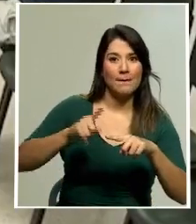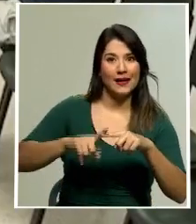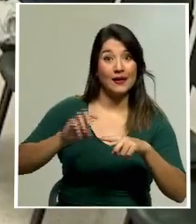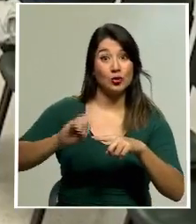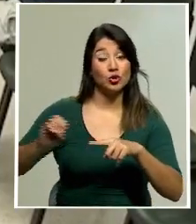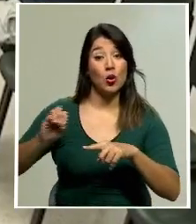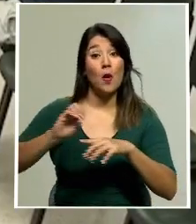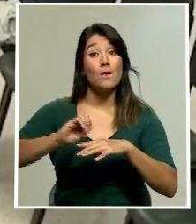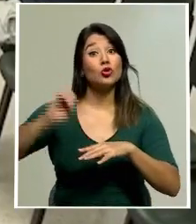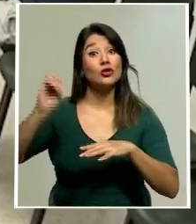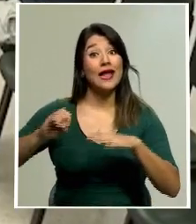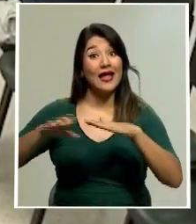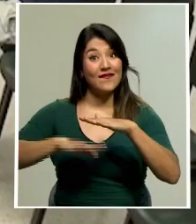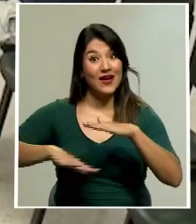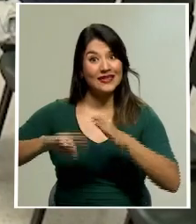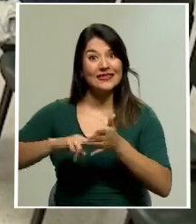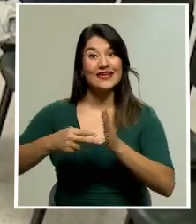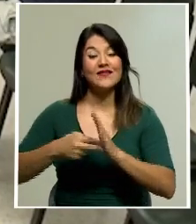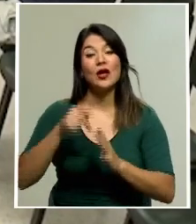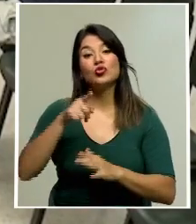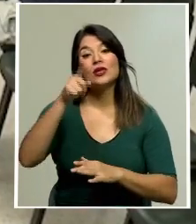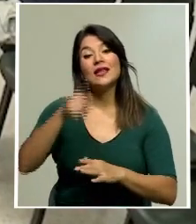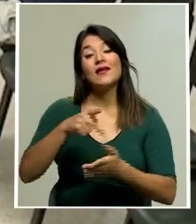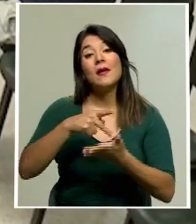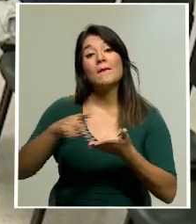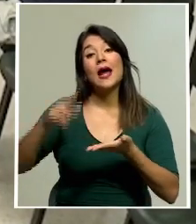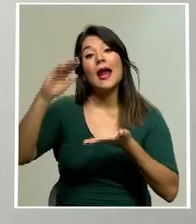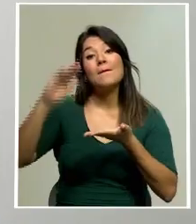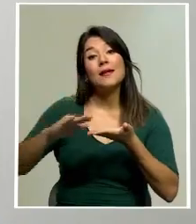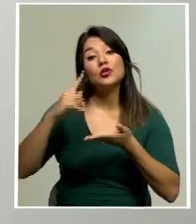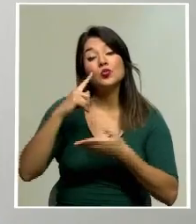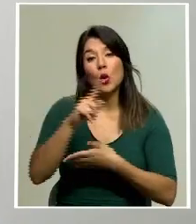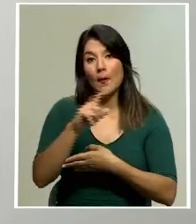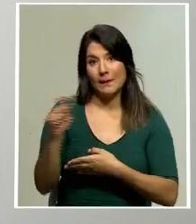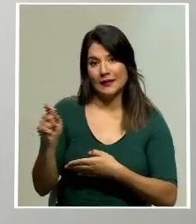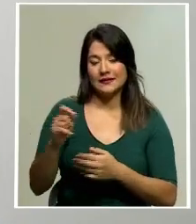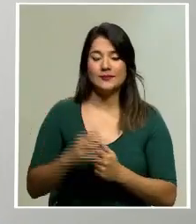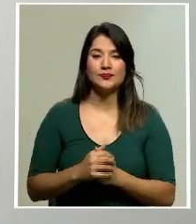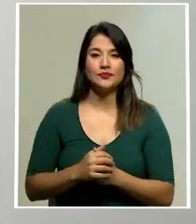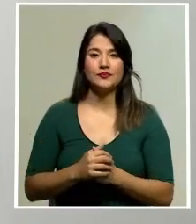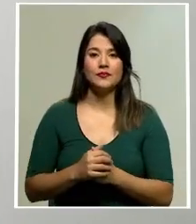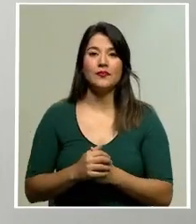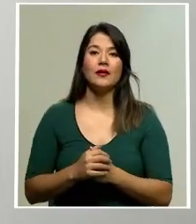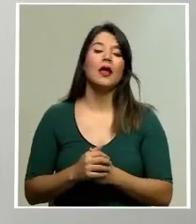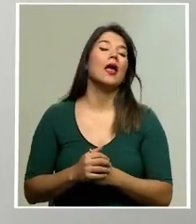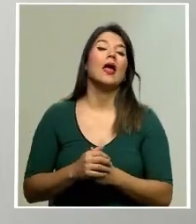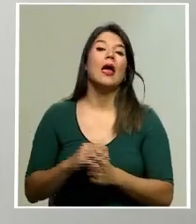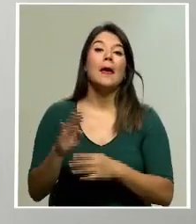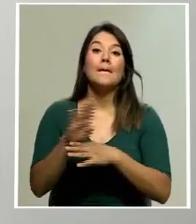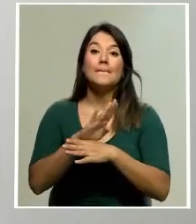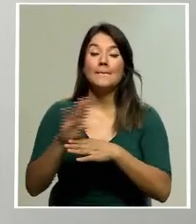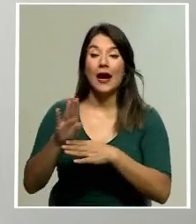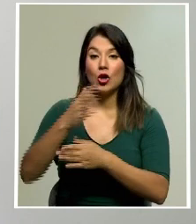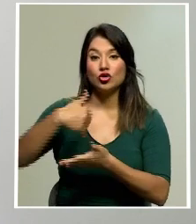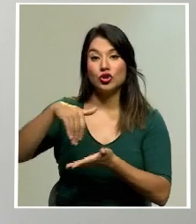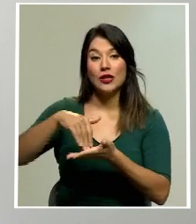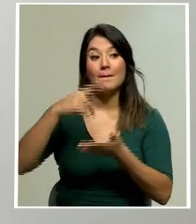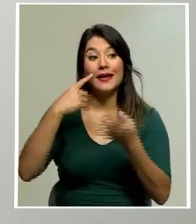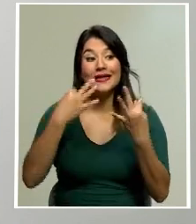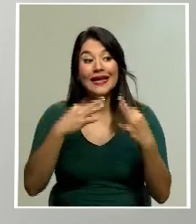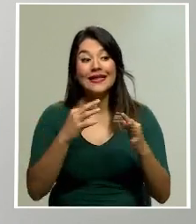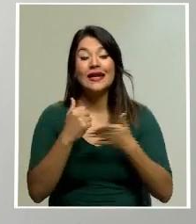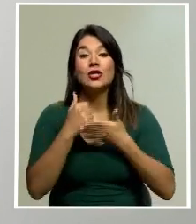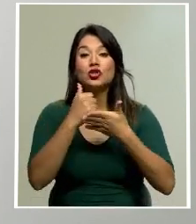sus cuotas. El Banco Central, para ayudar a mejorar el nivel de producción del